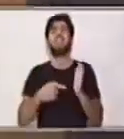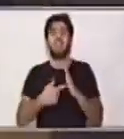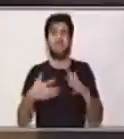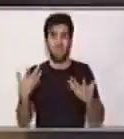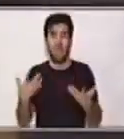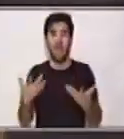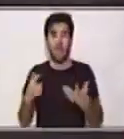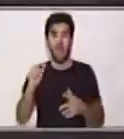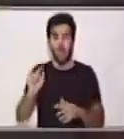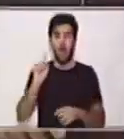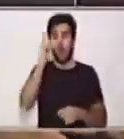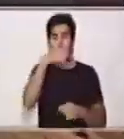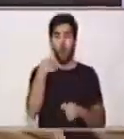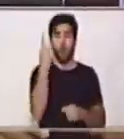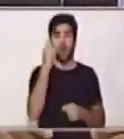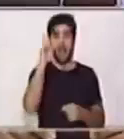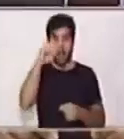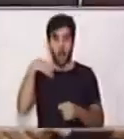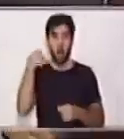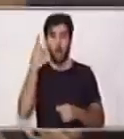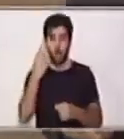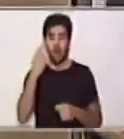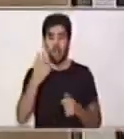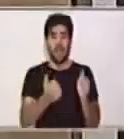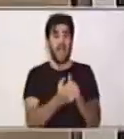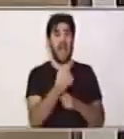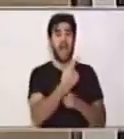desempeñado durante una semana.